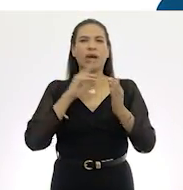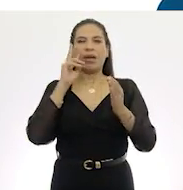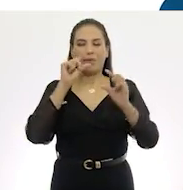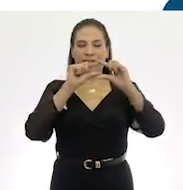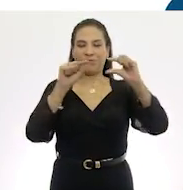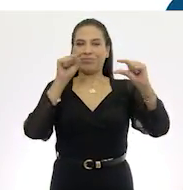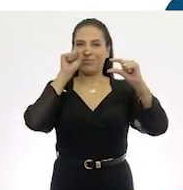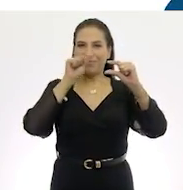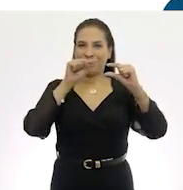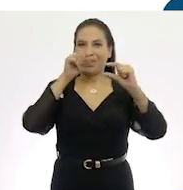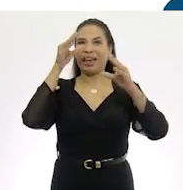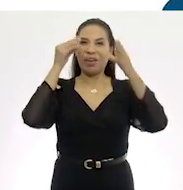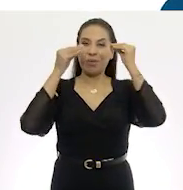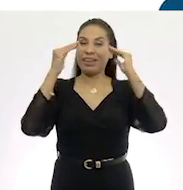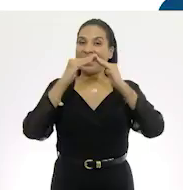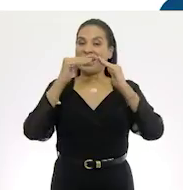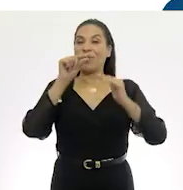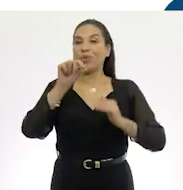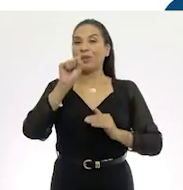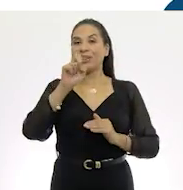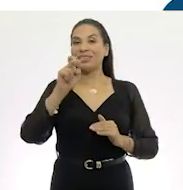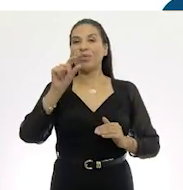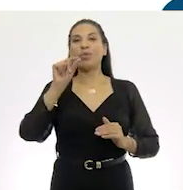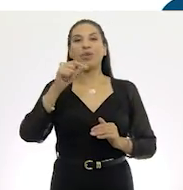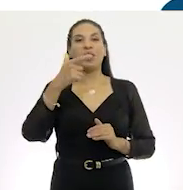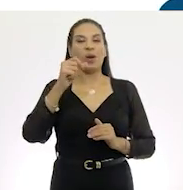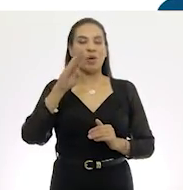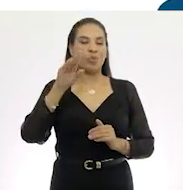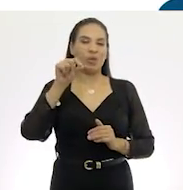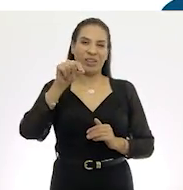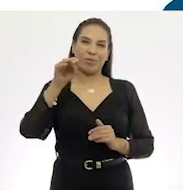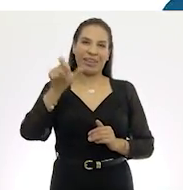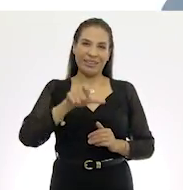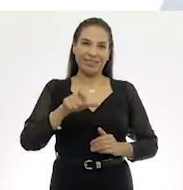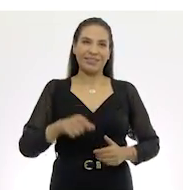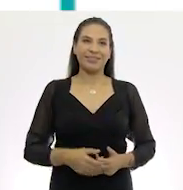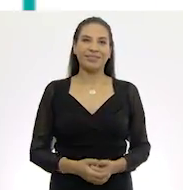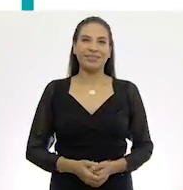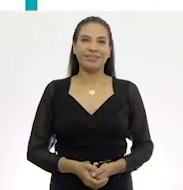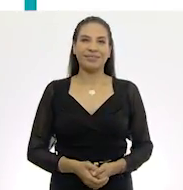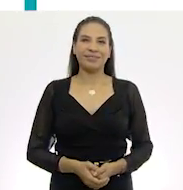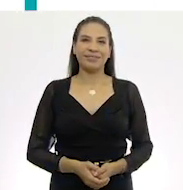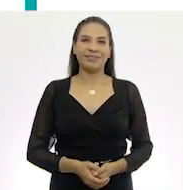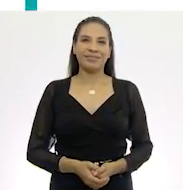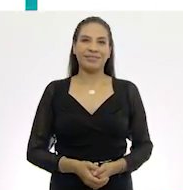en la siguiente liga: aprendeencasa.cep.gov.mx.